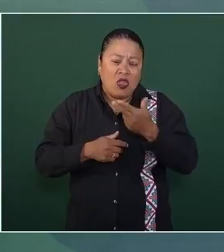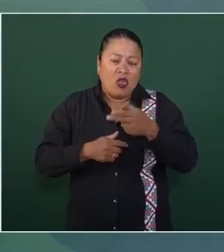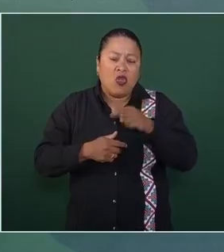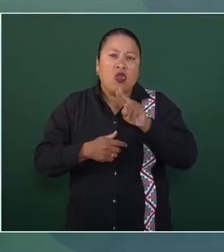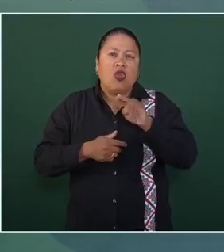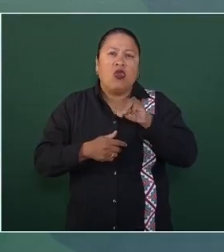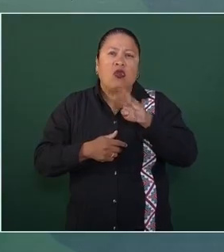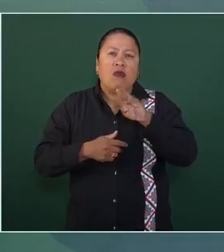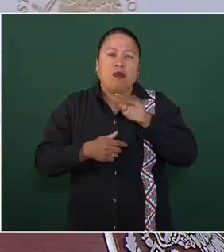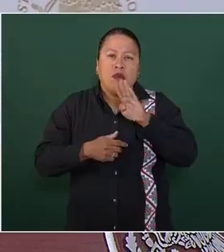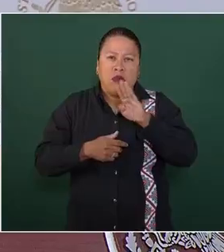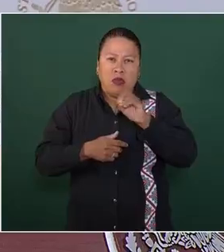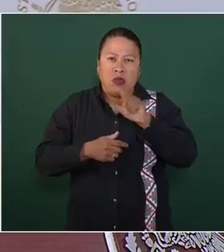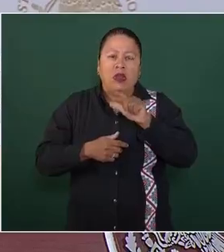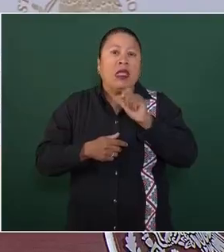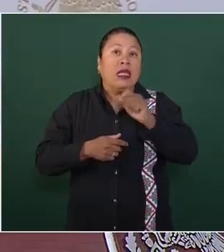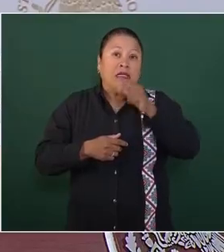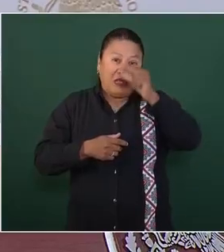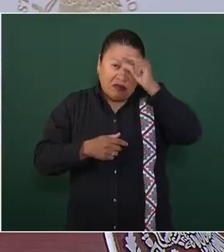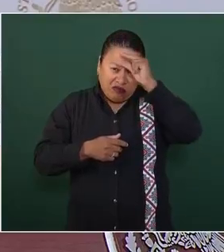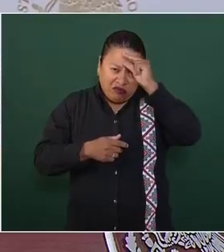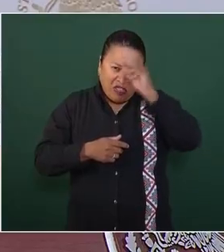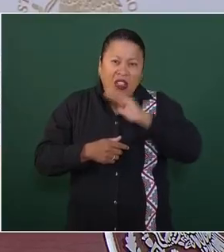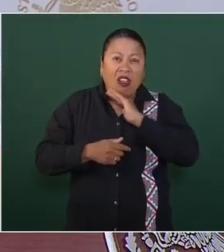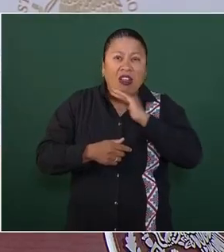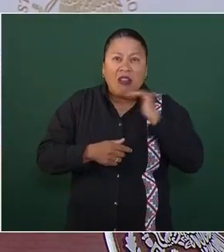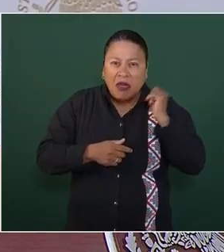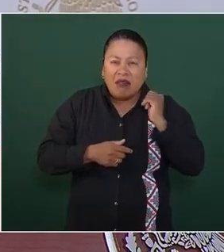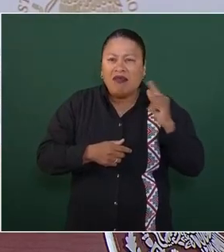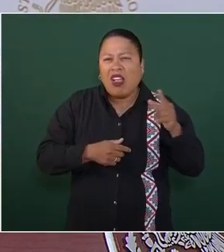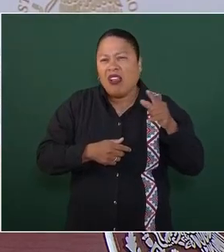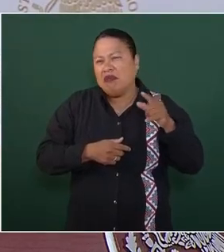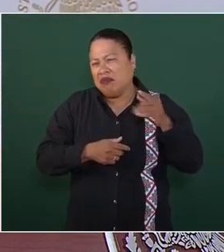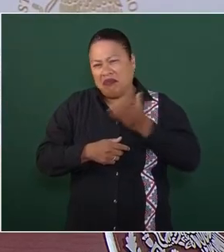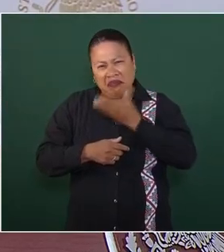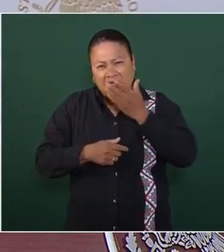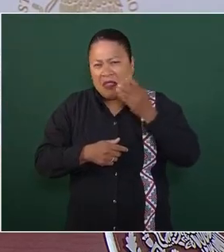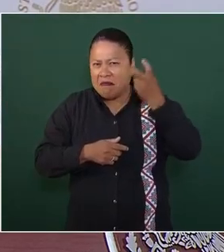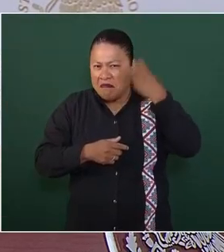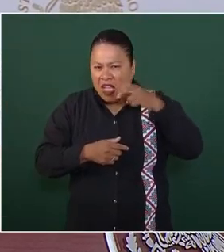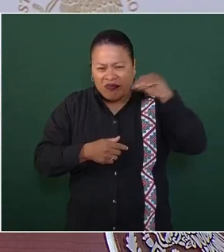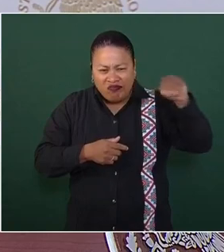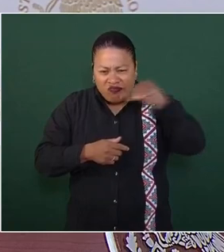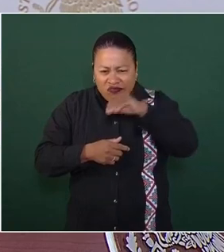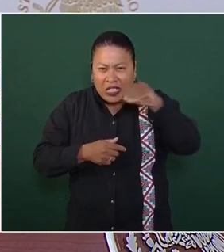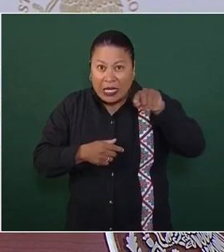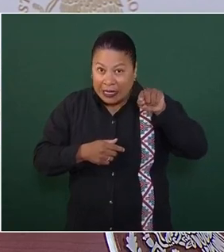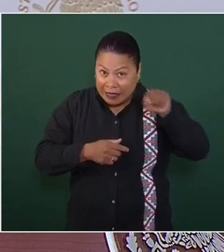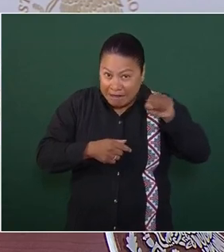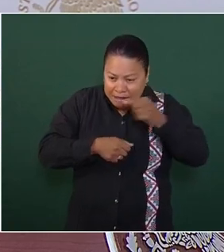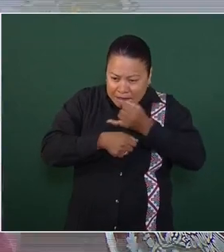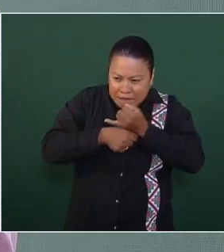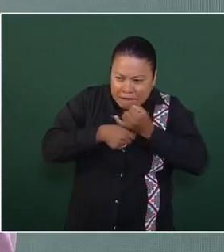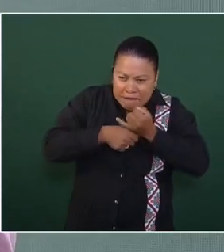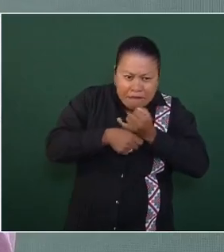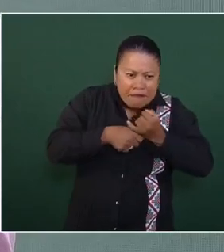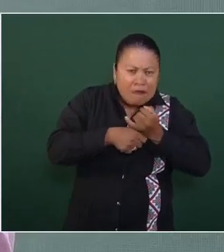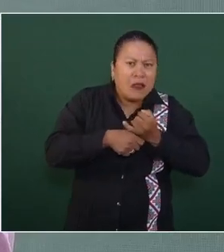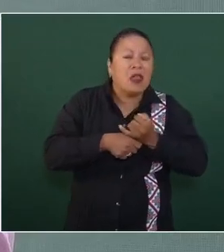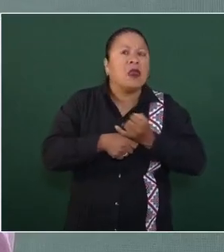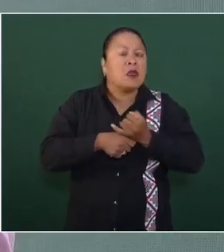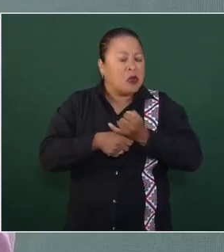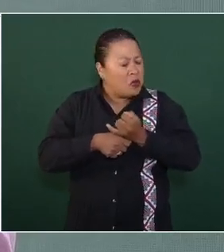este científico alemán viajero y hace un estudio bastante